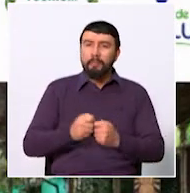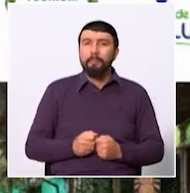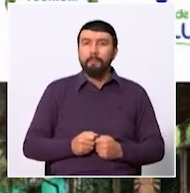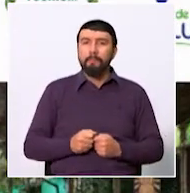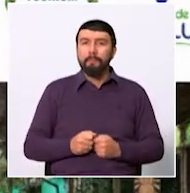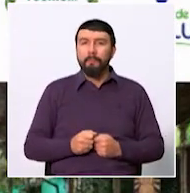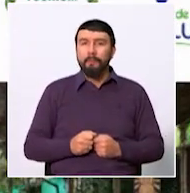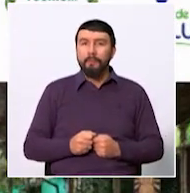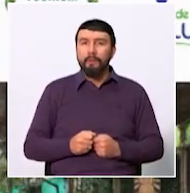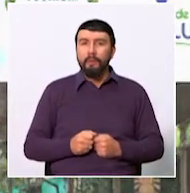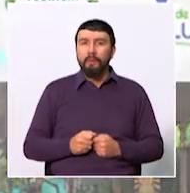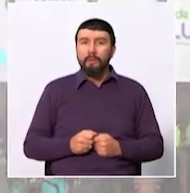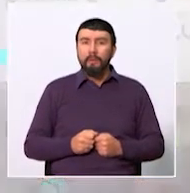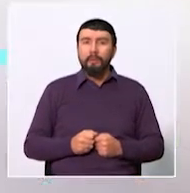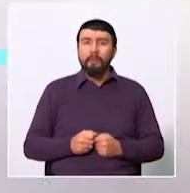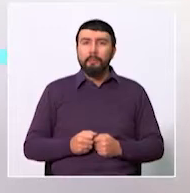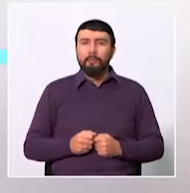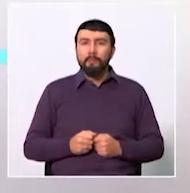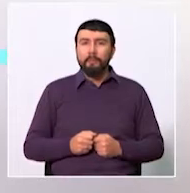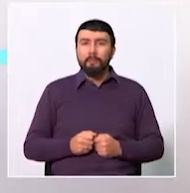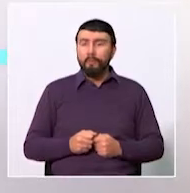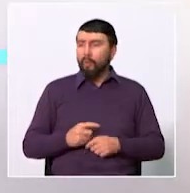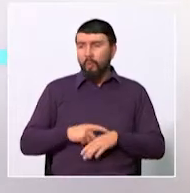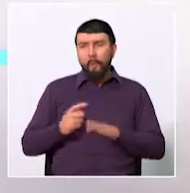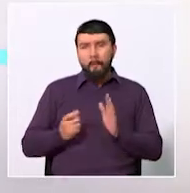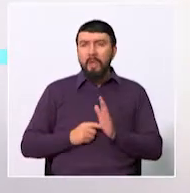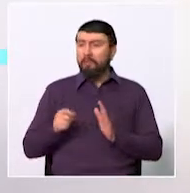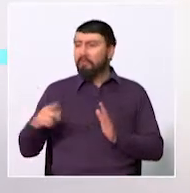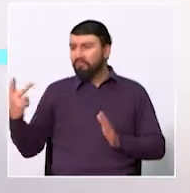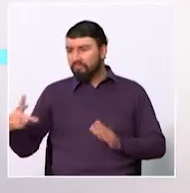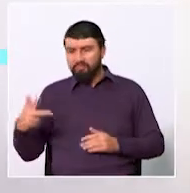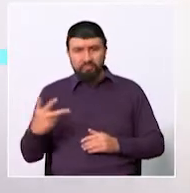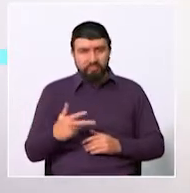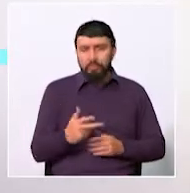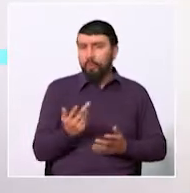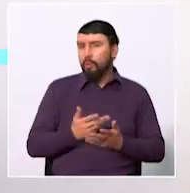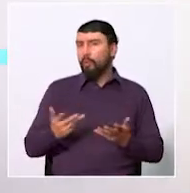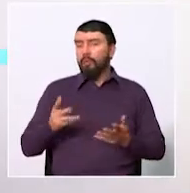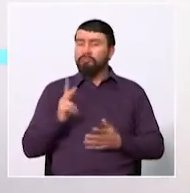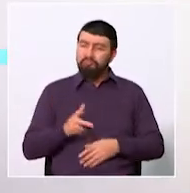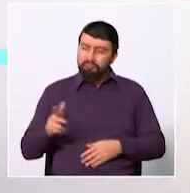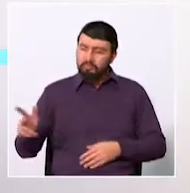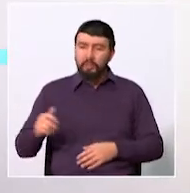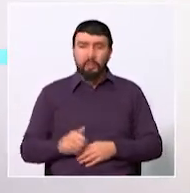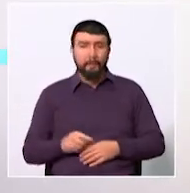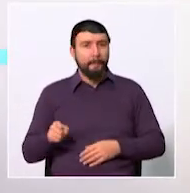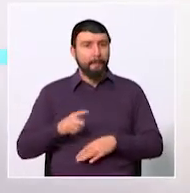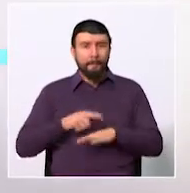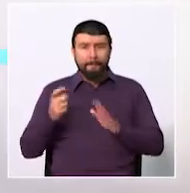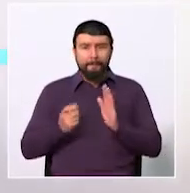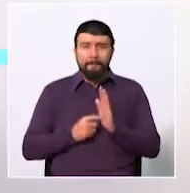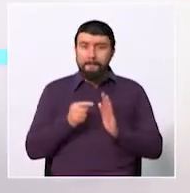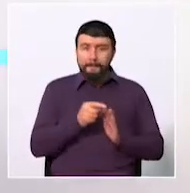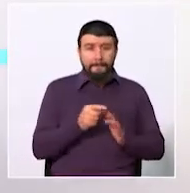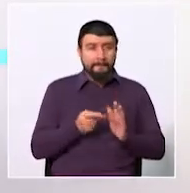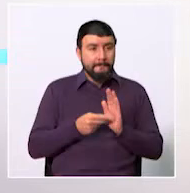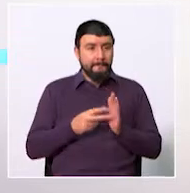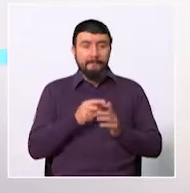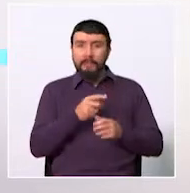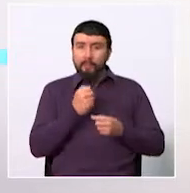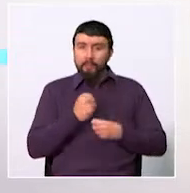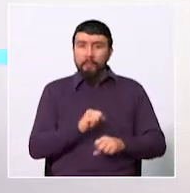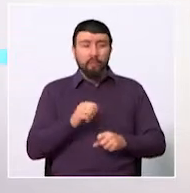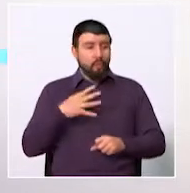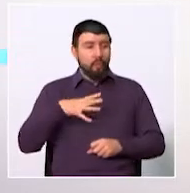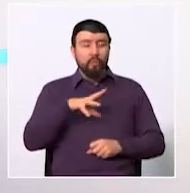bueno todos todos los desplazamientos y demás es algo que realmente es un esfuerzo de todos los médicos